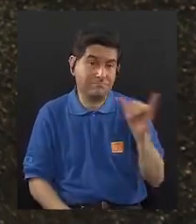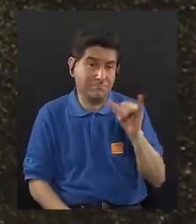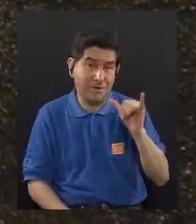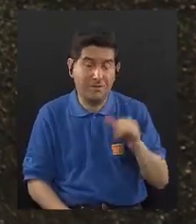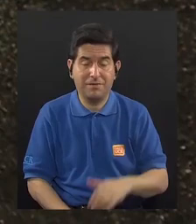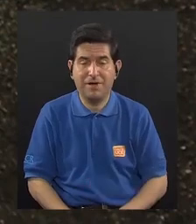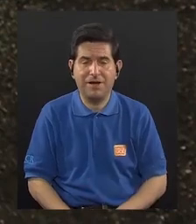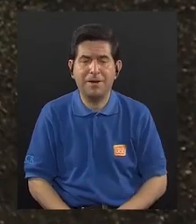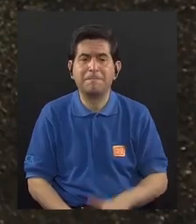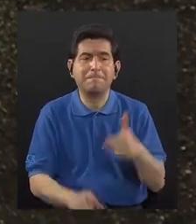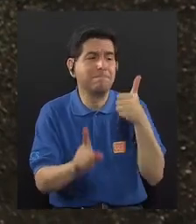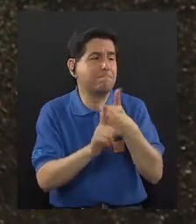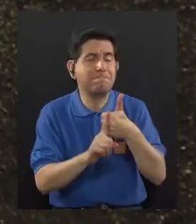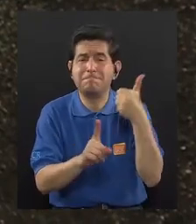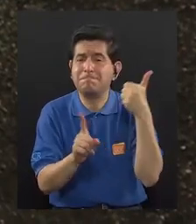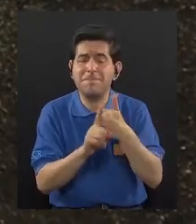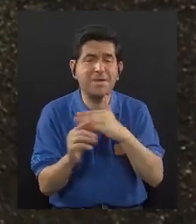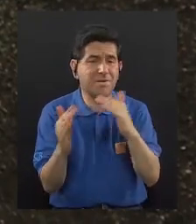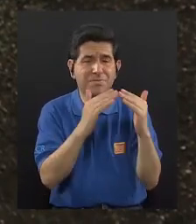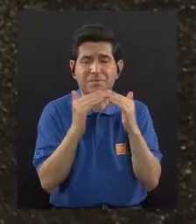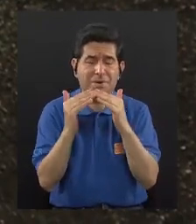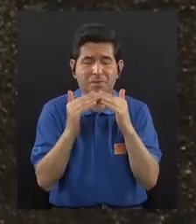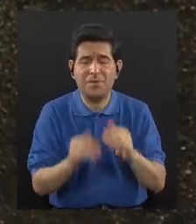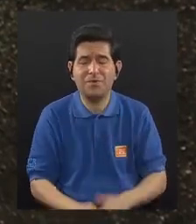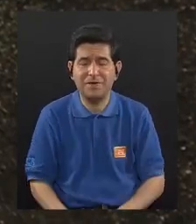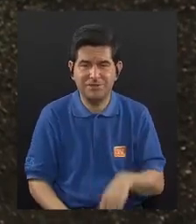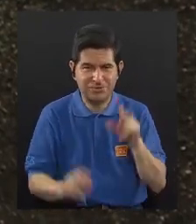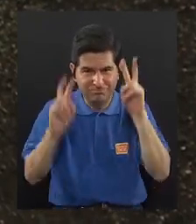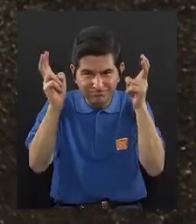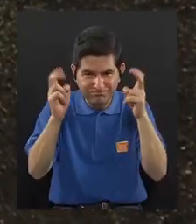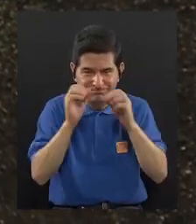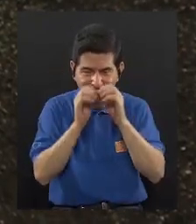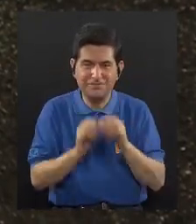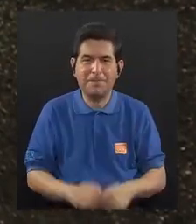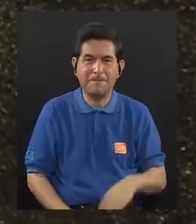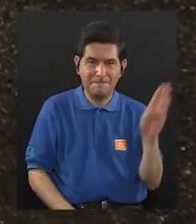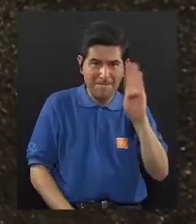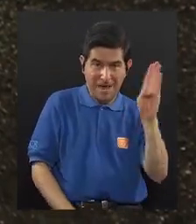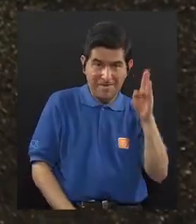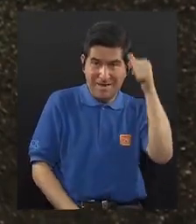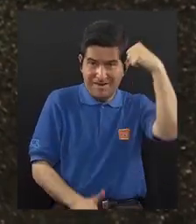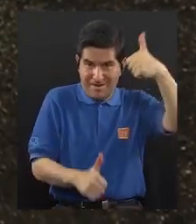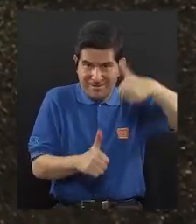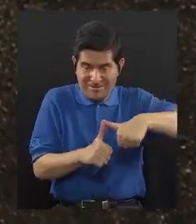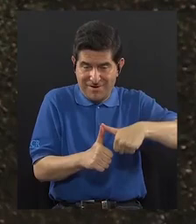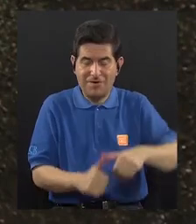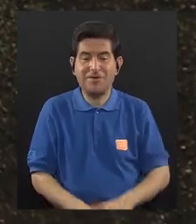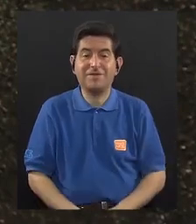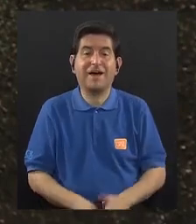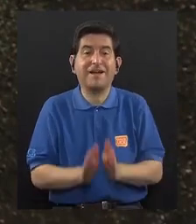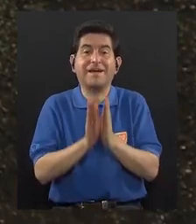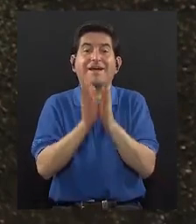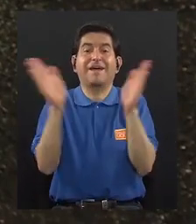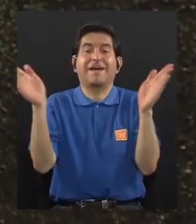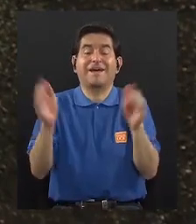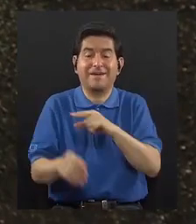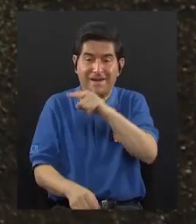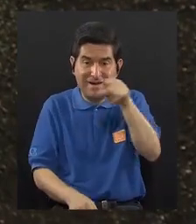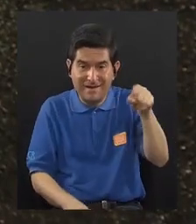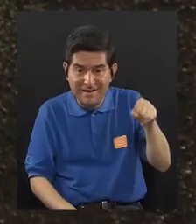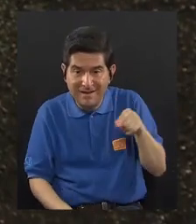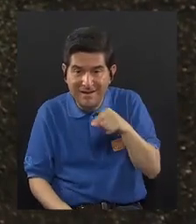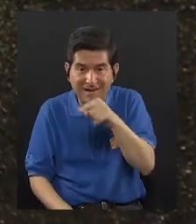además la misma población bacteriana tenemos que recordar una cuestión muy importante que las bacterias en general